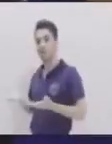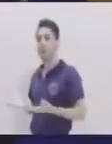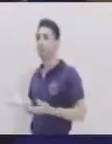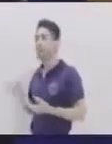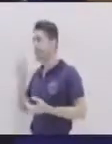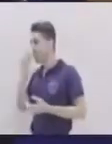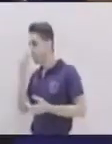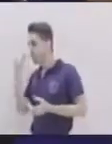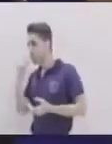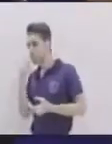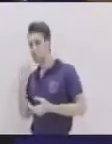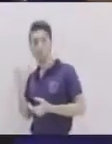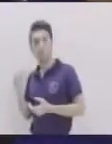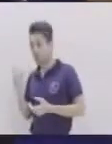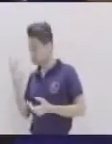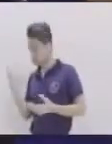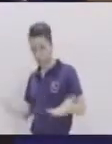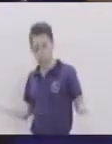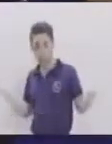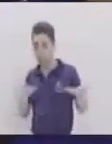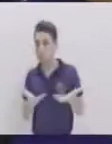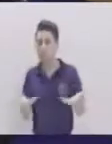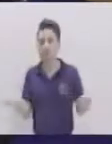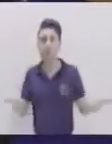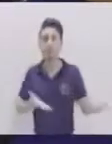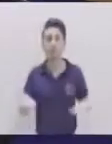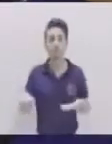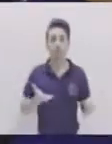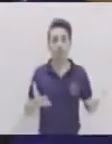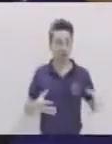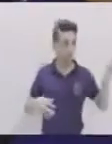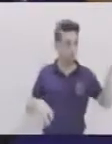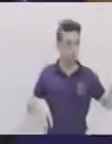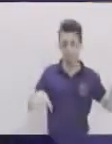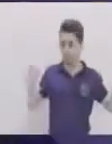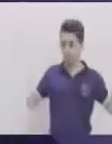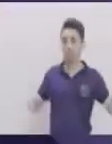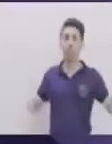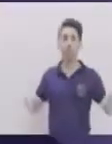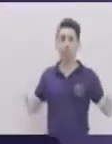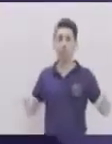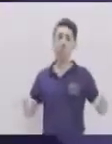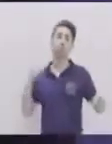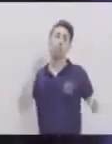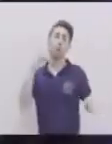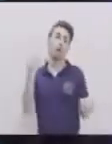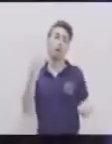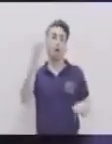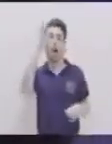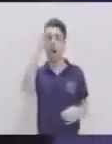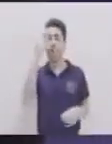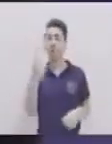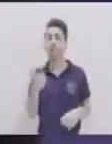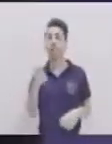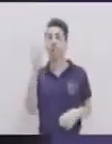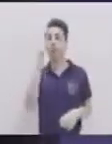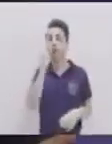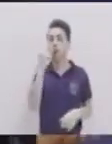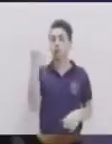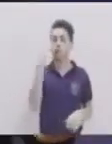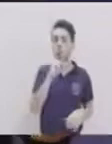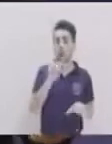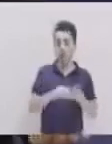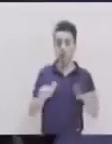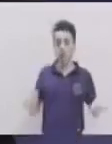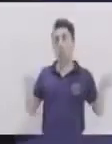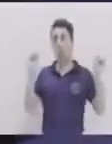equipos, niños y niñas. Los dos niños y niñas en ambos equipos, porque habían aprendido que los niños